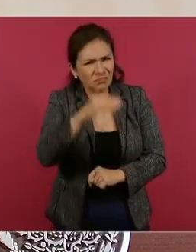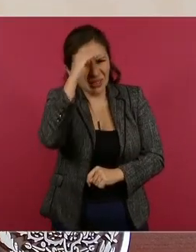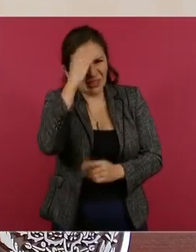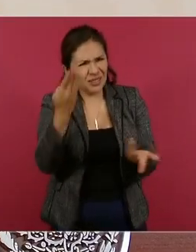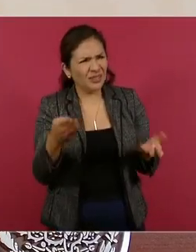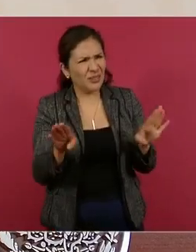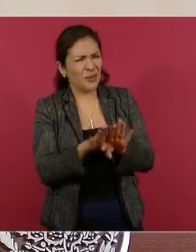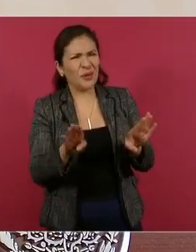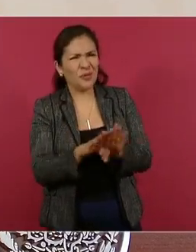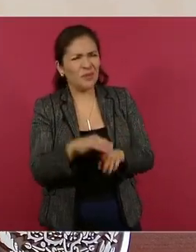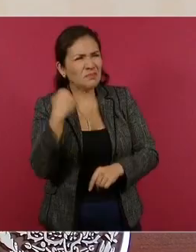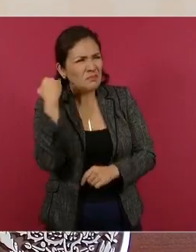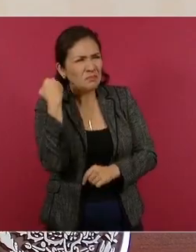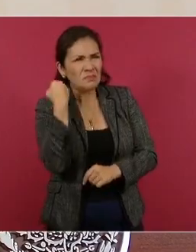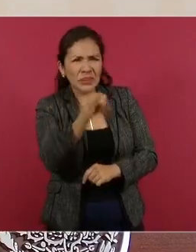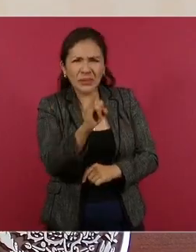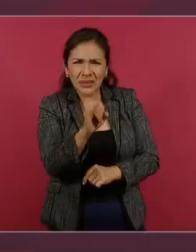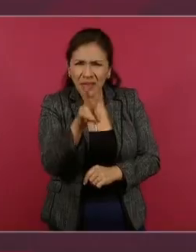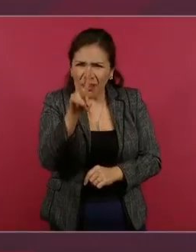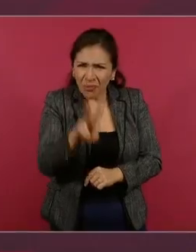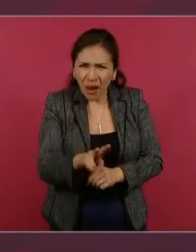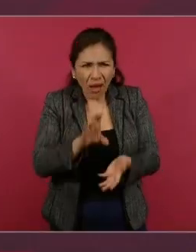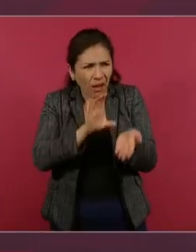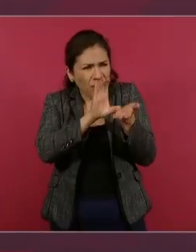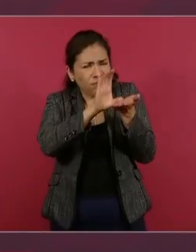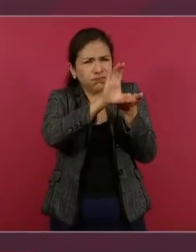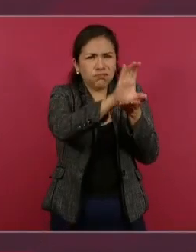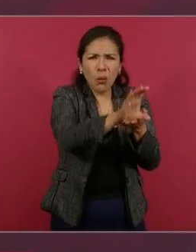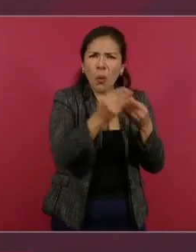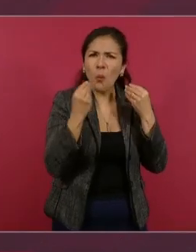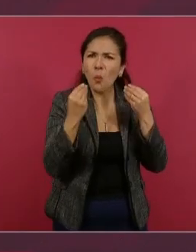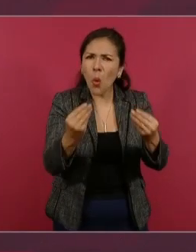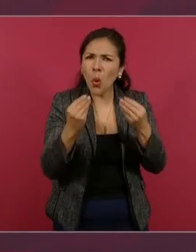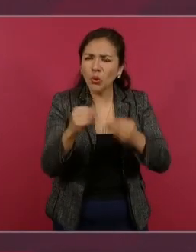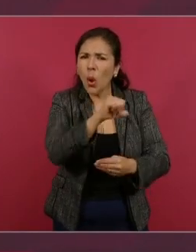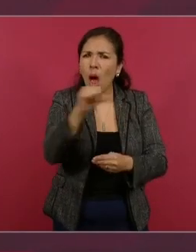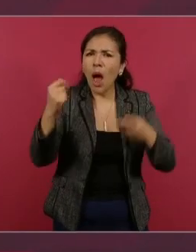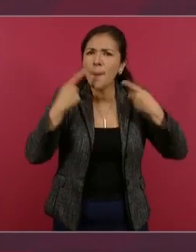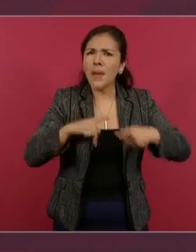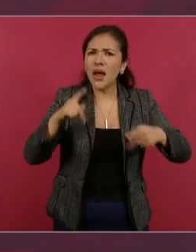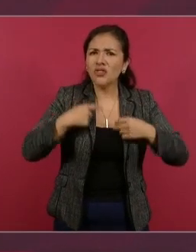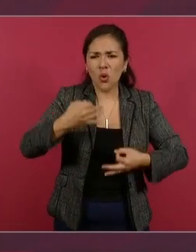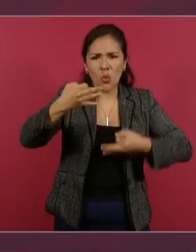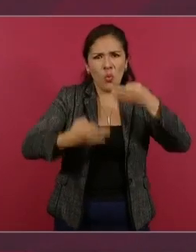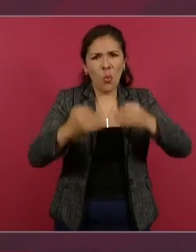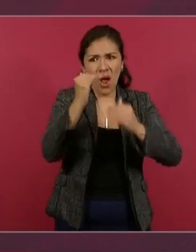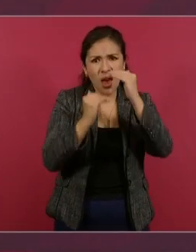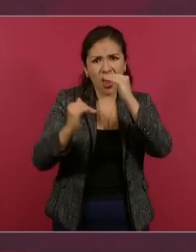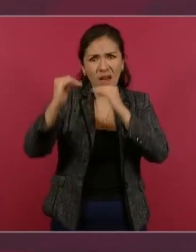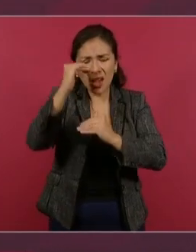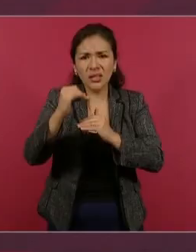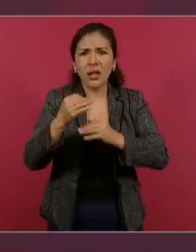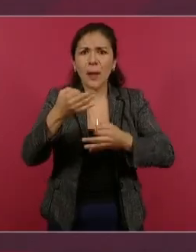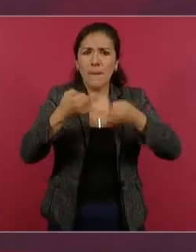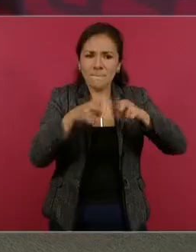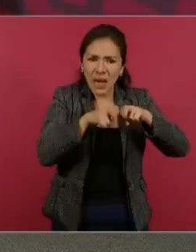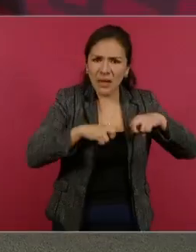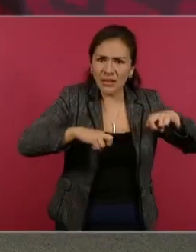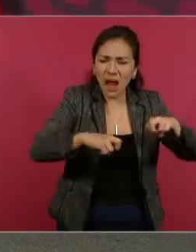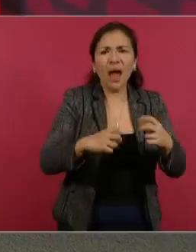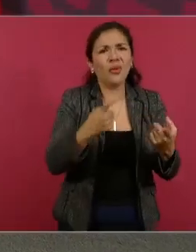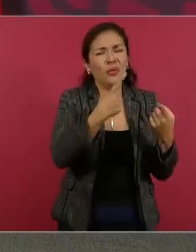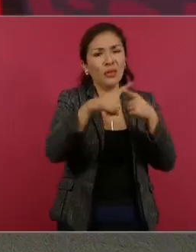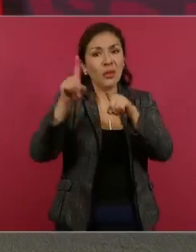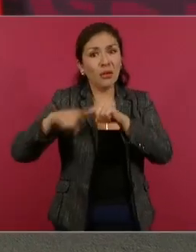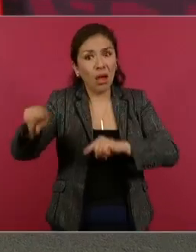que estén recibiendo tanto los ministros, los magistrados, los